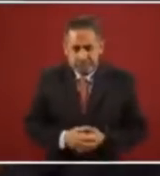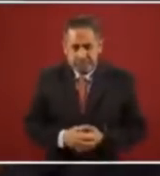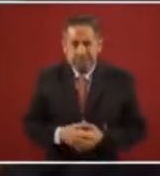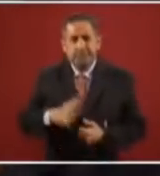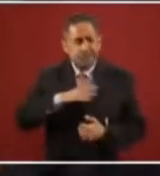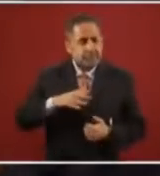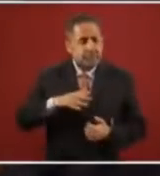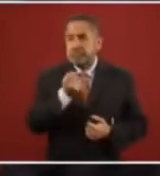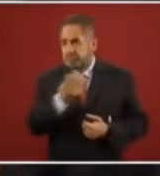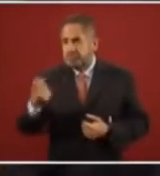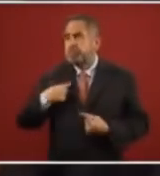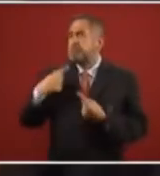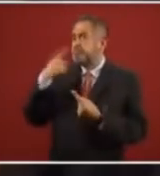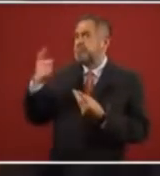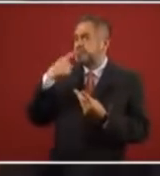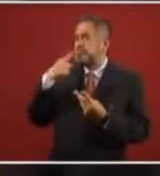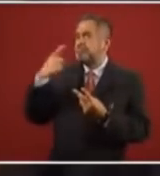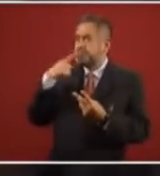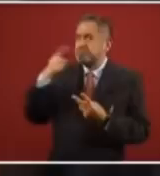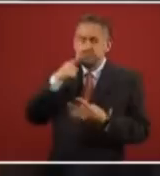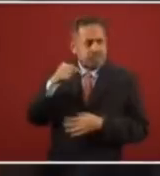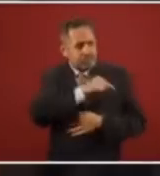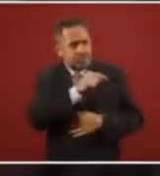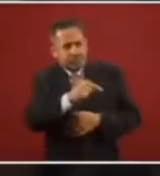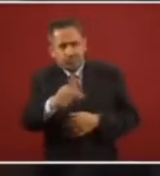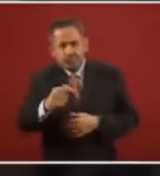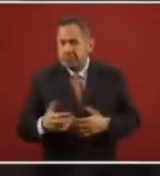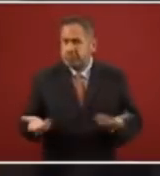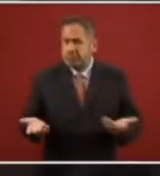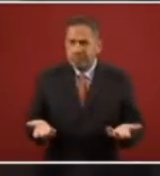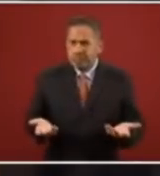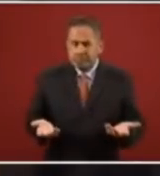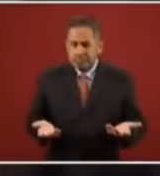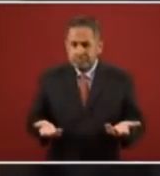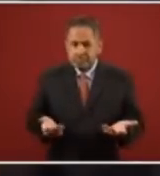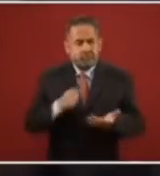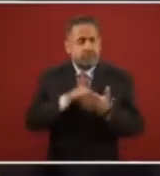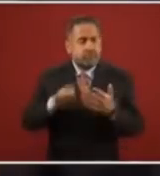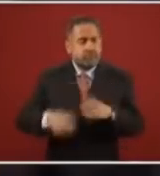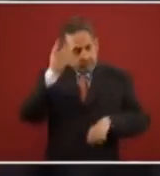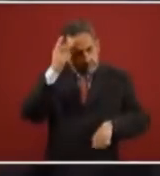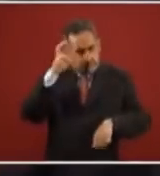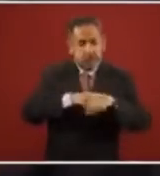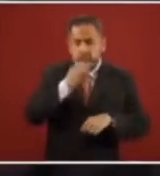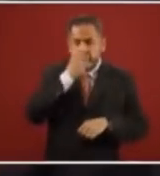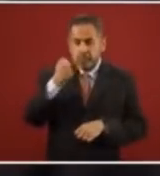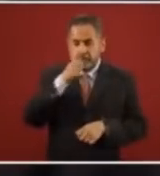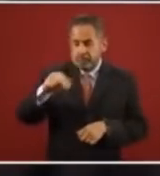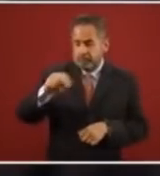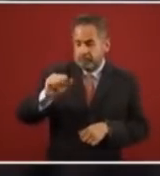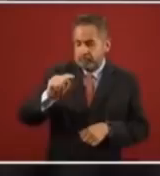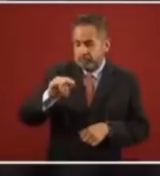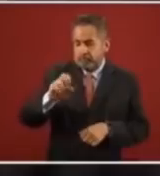que ha denunciado esta corrupción, señor presidente. Hay el caso del director de la Escuela Náutica Mercante de